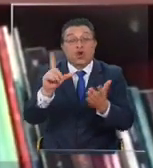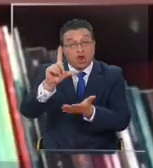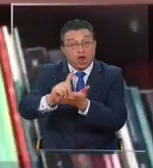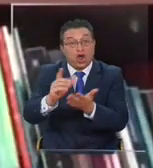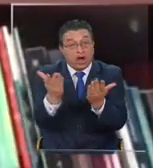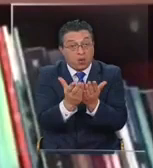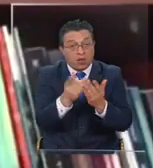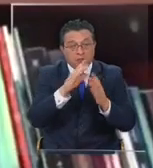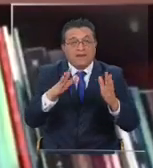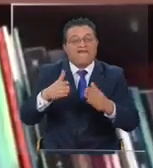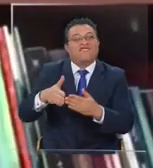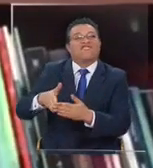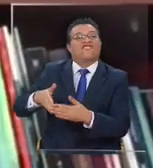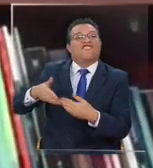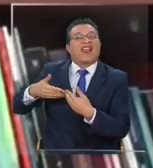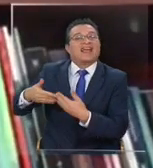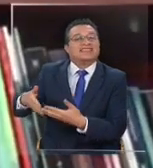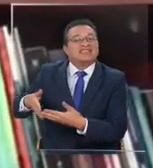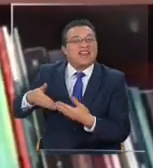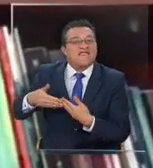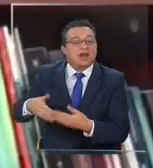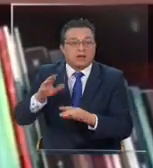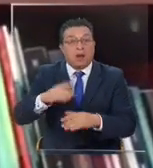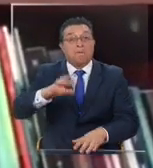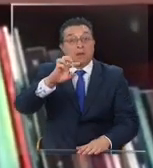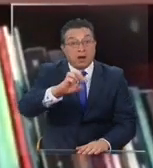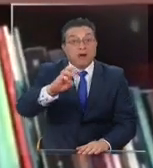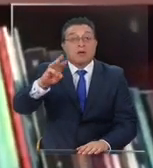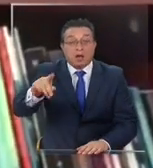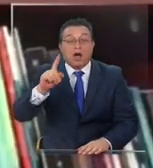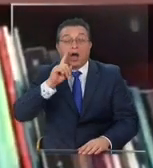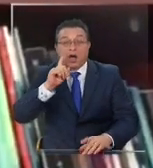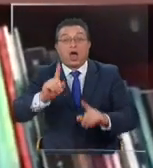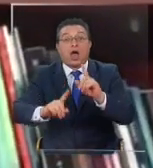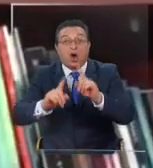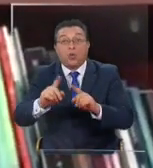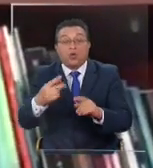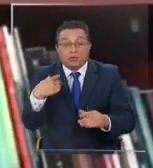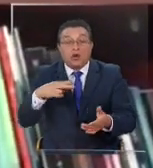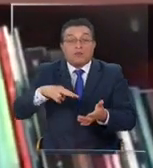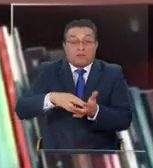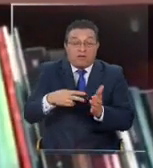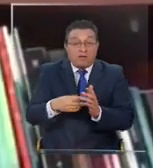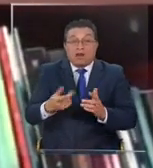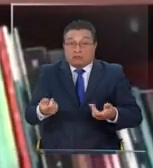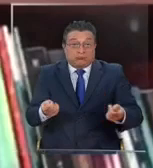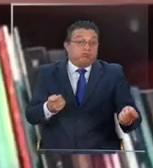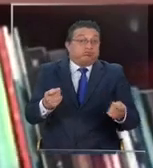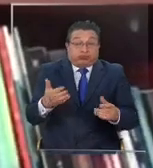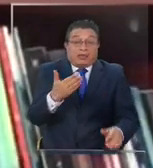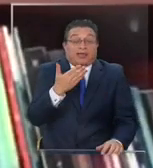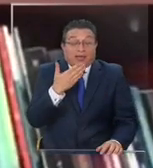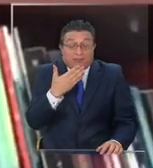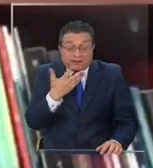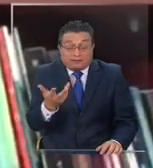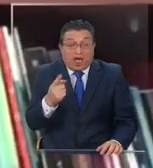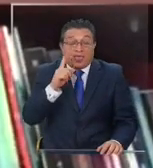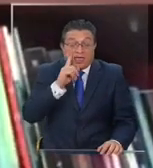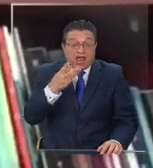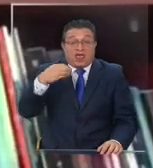de flexibilización sobre todo con aquellos padres y apoderados que hoy día producto de las circunstancias también han vivido